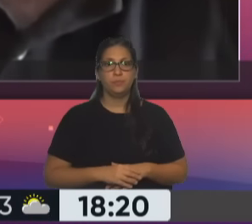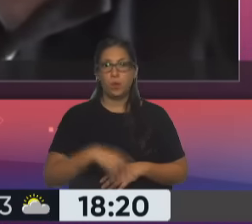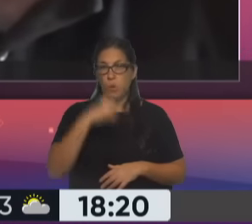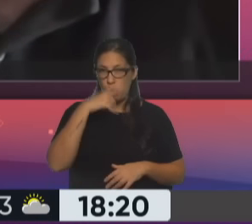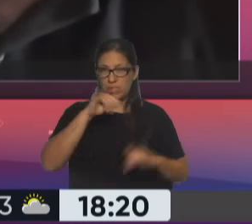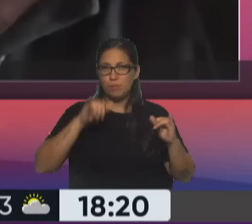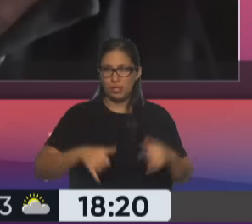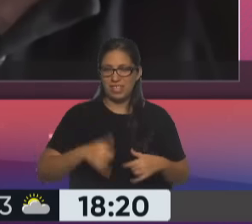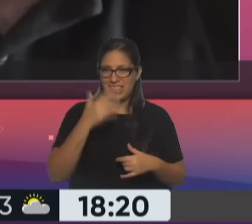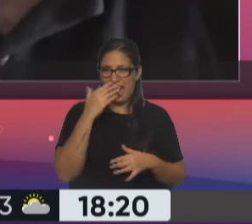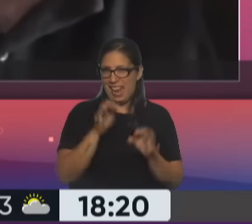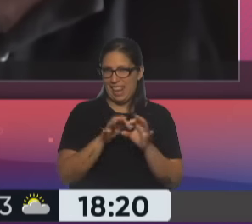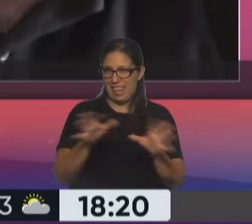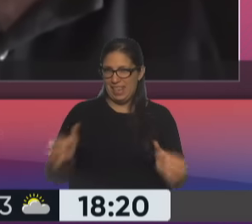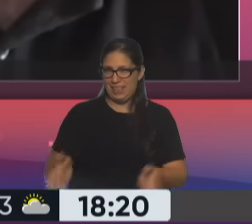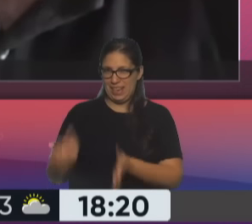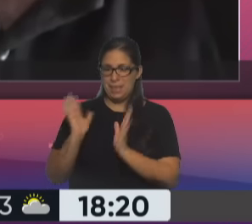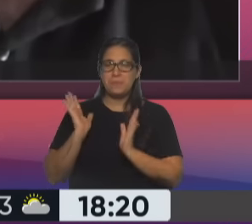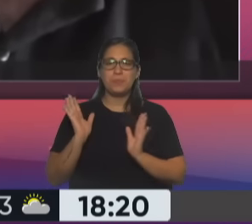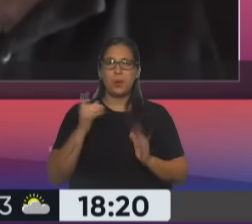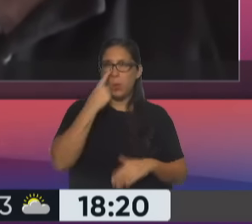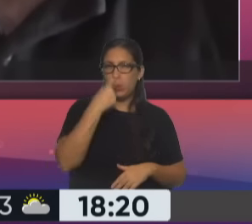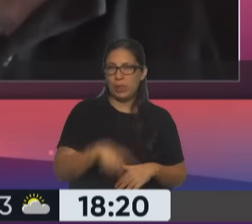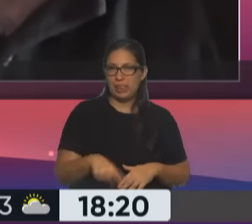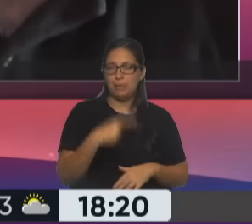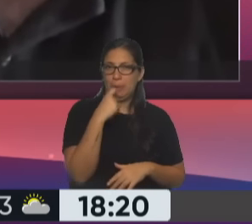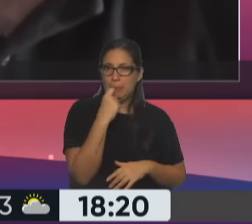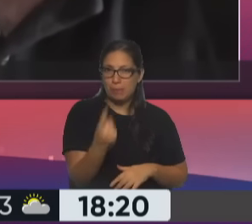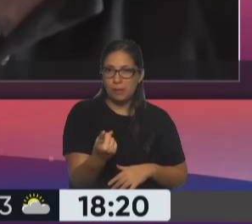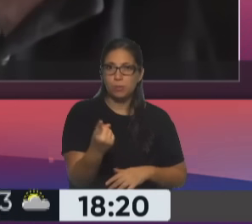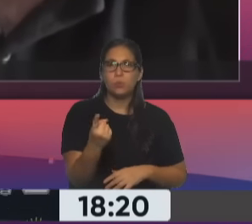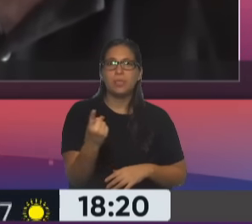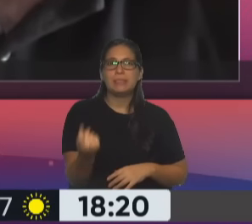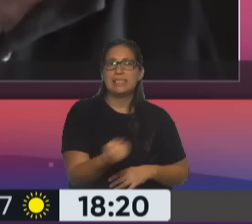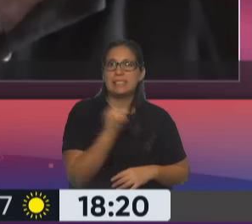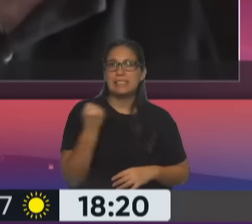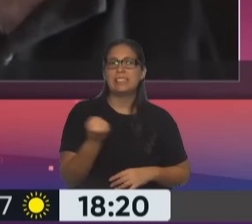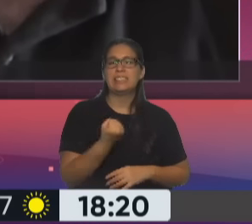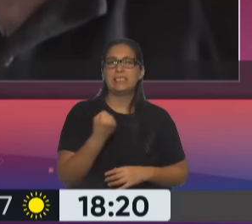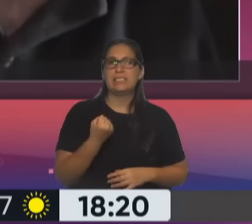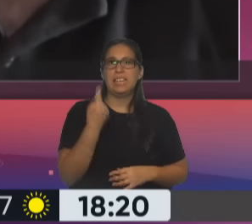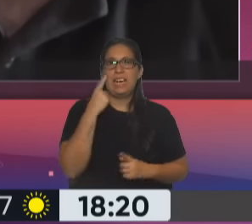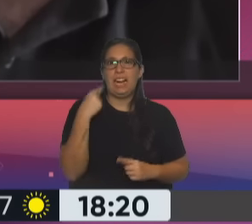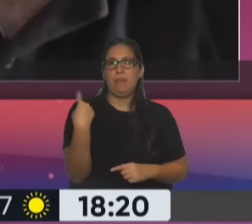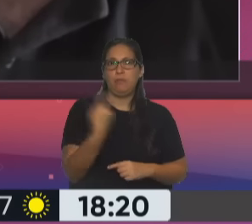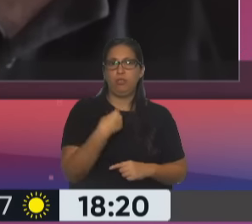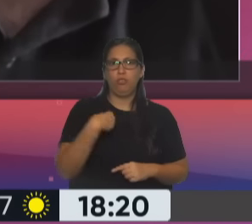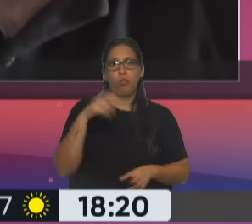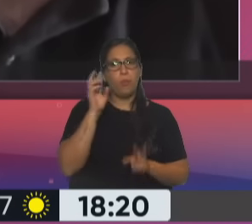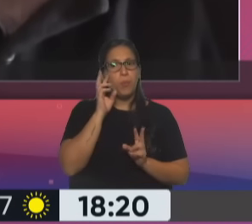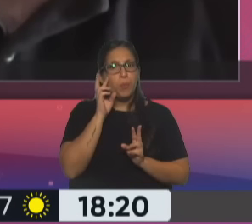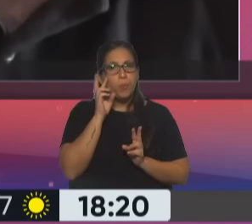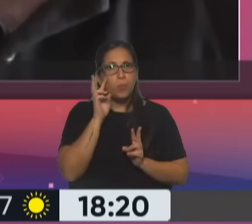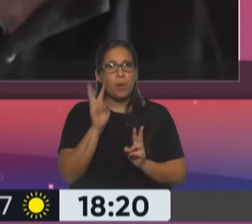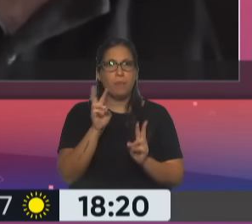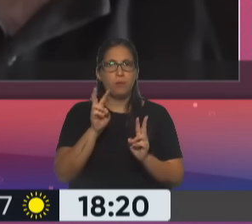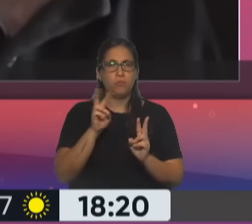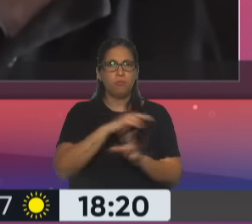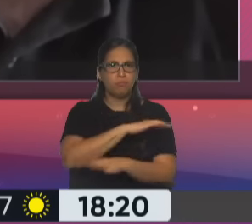ahora sí te liberamos, pero la última cuestión que nos parece central, ¿no? Hoy estamos observando esta